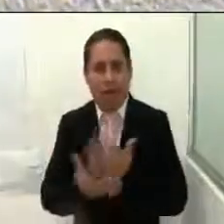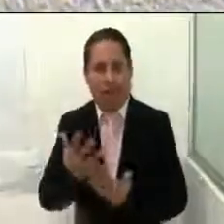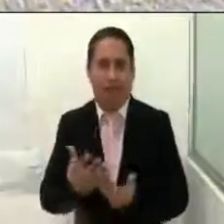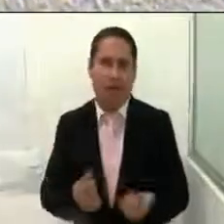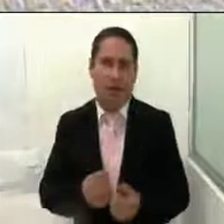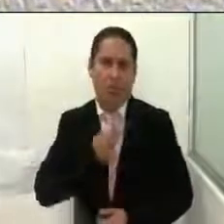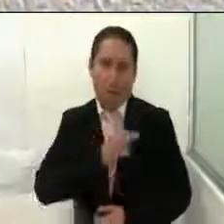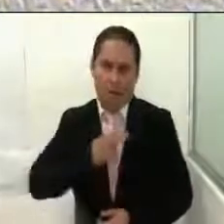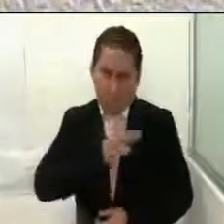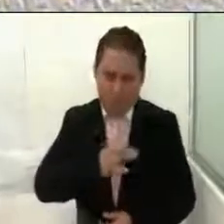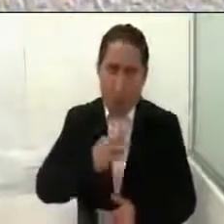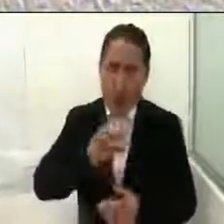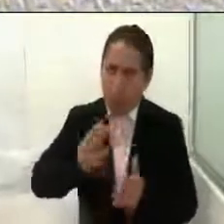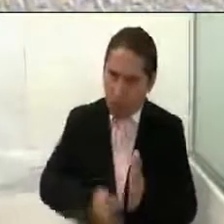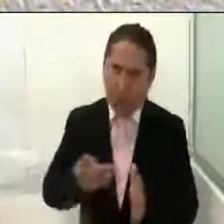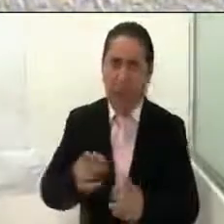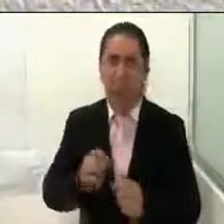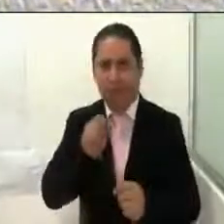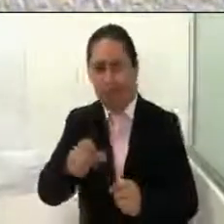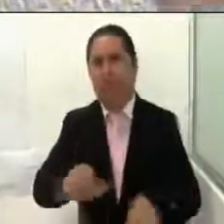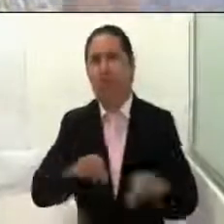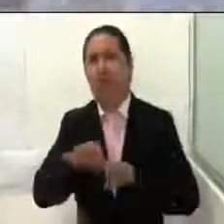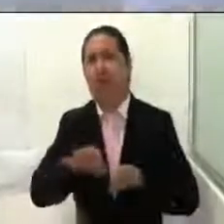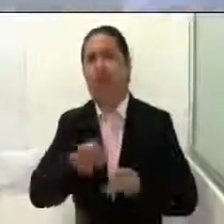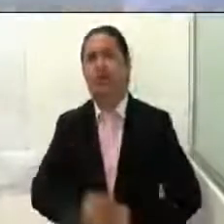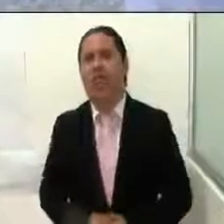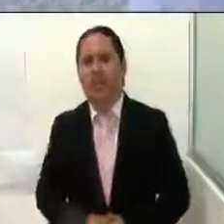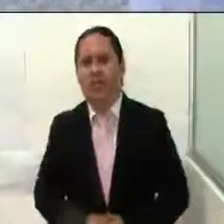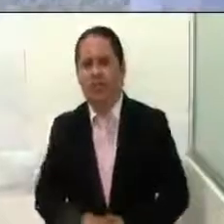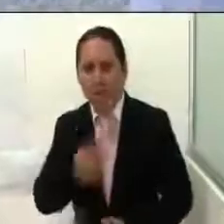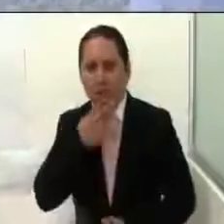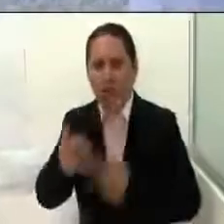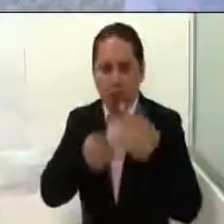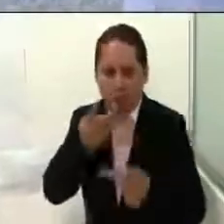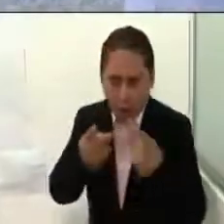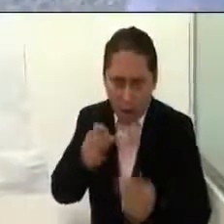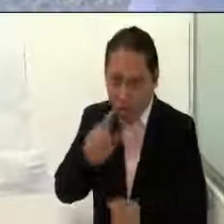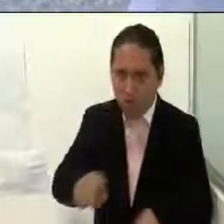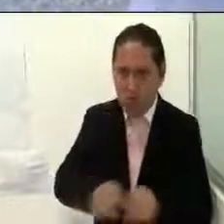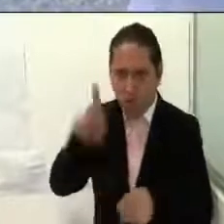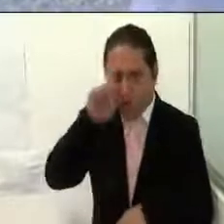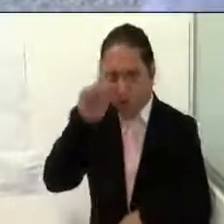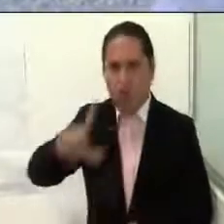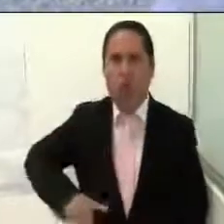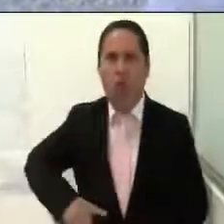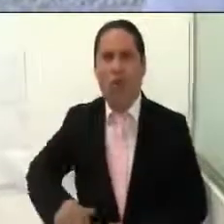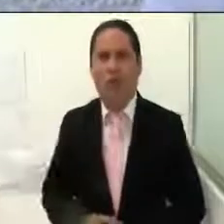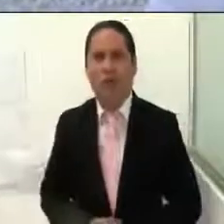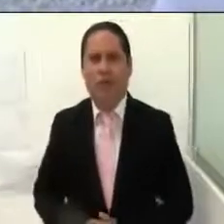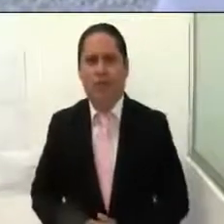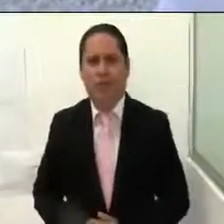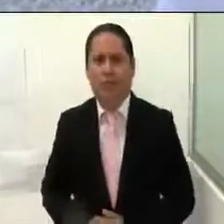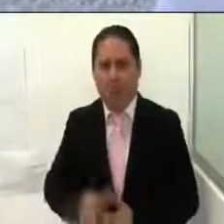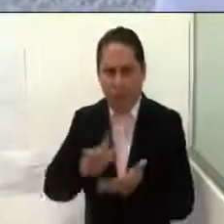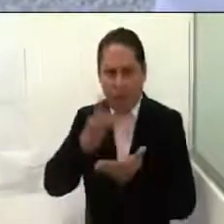felicito nuevamente por esta labor tienen uso de la palabra ciudad del consejero jurídico del gobernador gracias